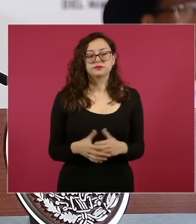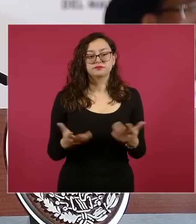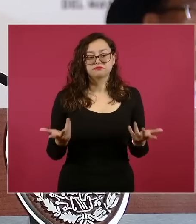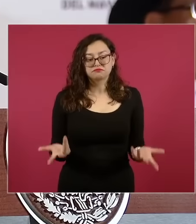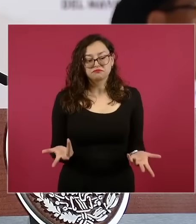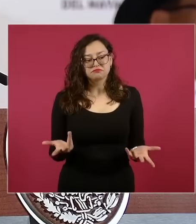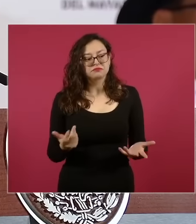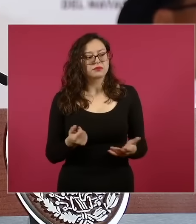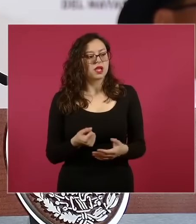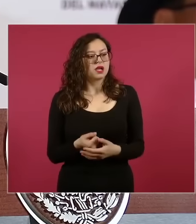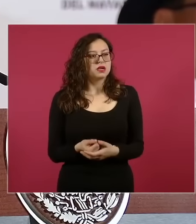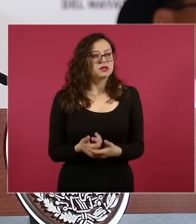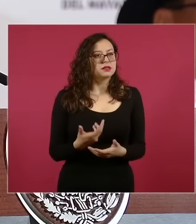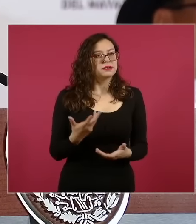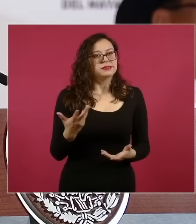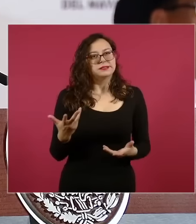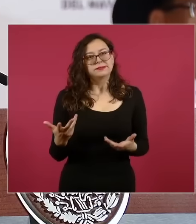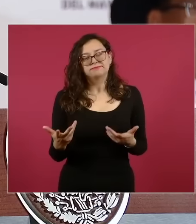fue una